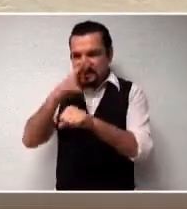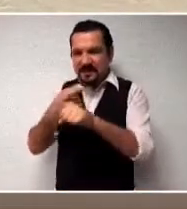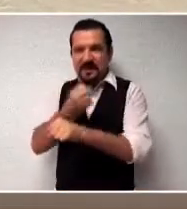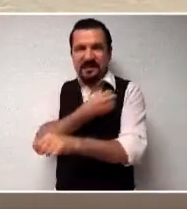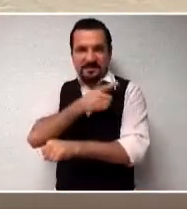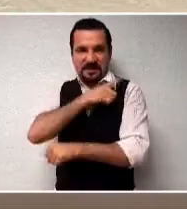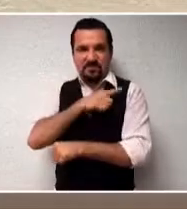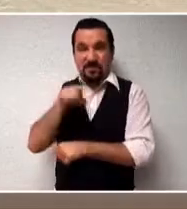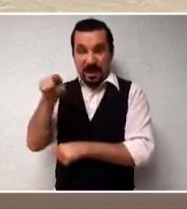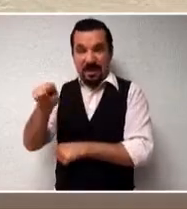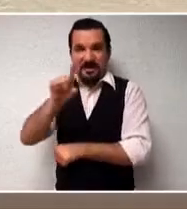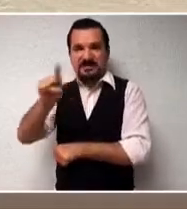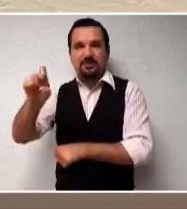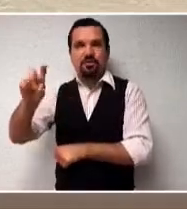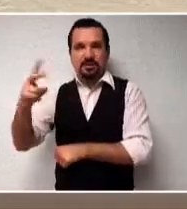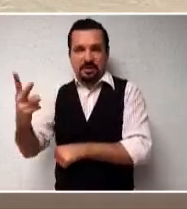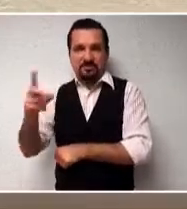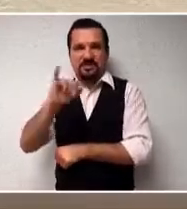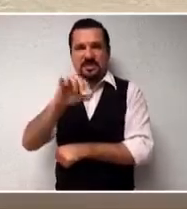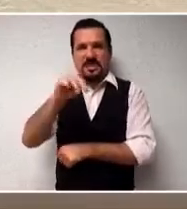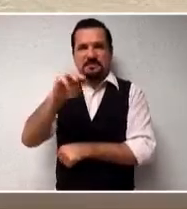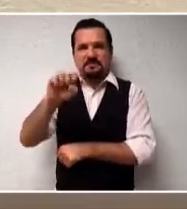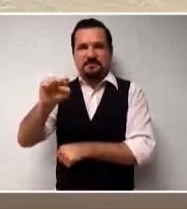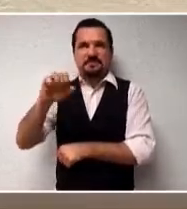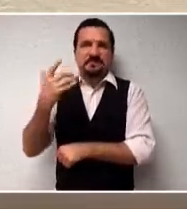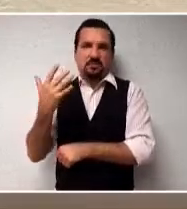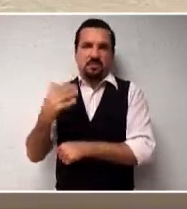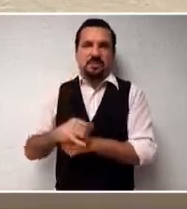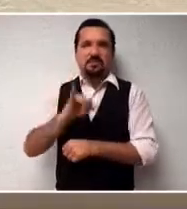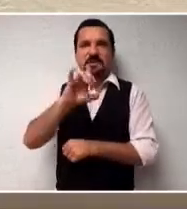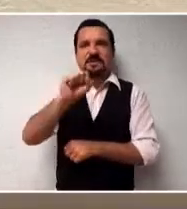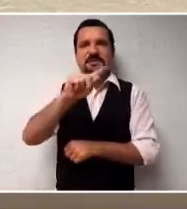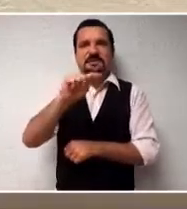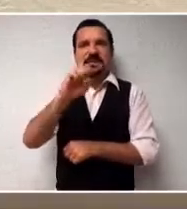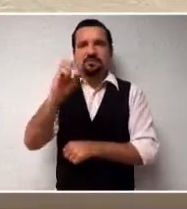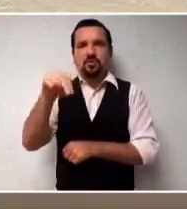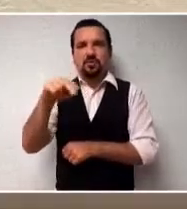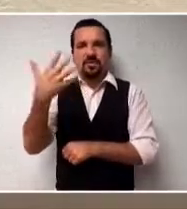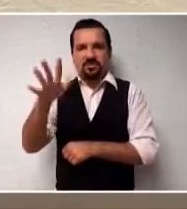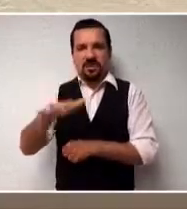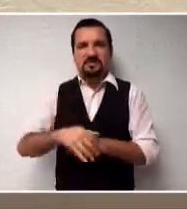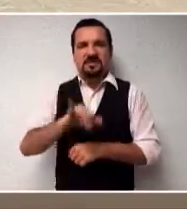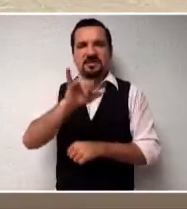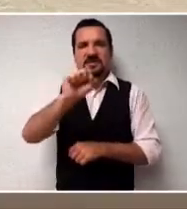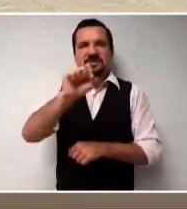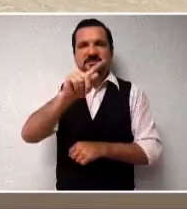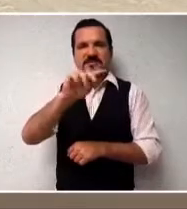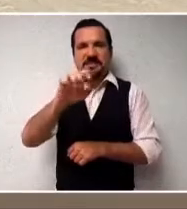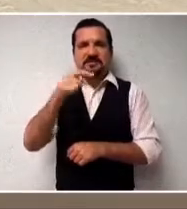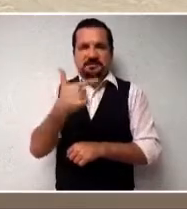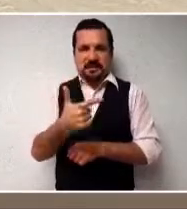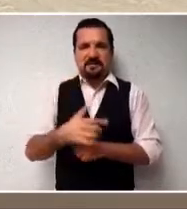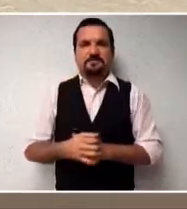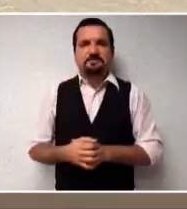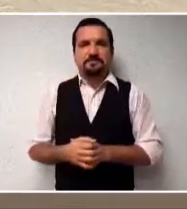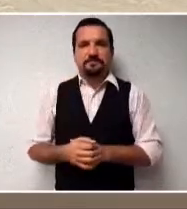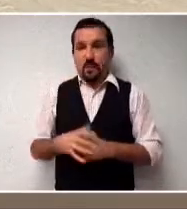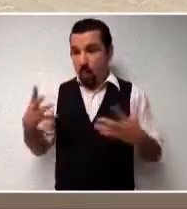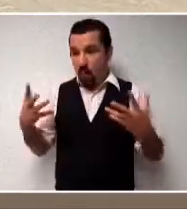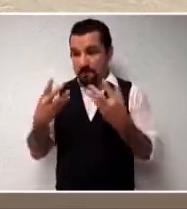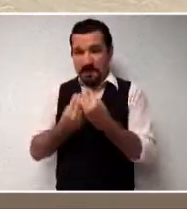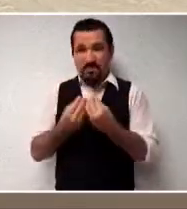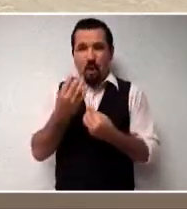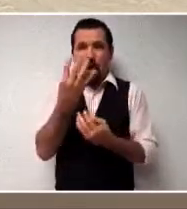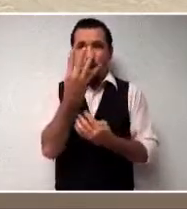132 en 50 y se son 10 este 7 en total se han estudiado